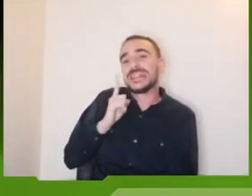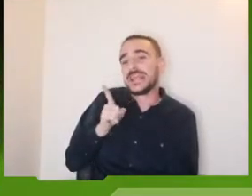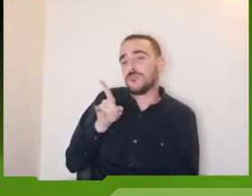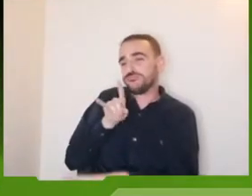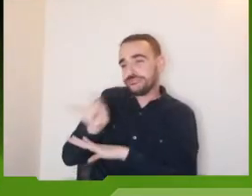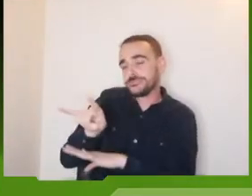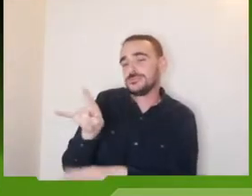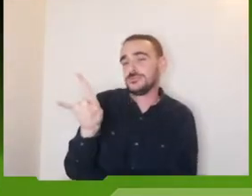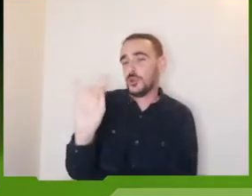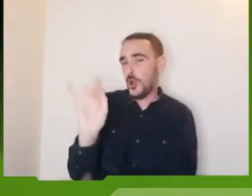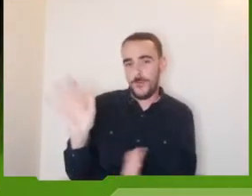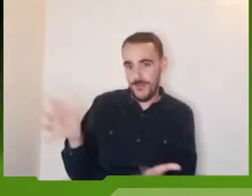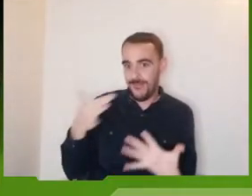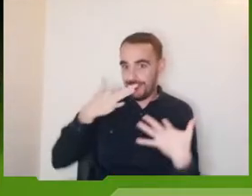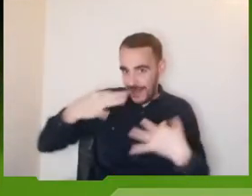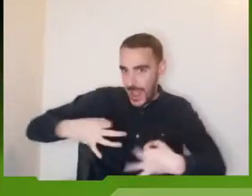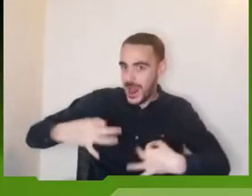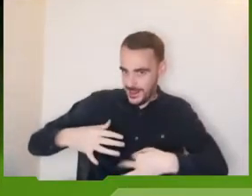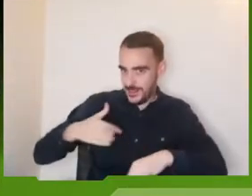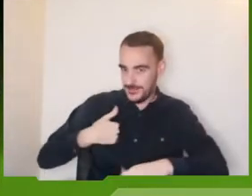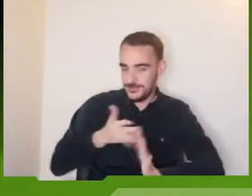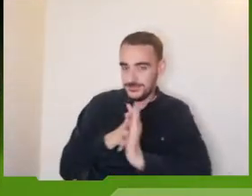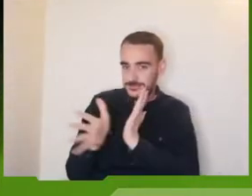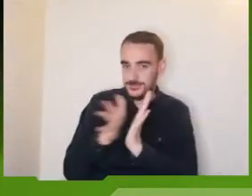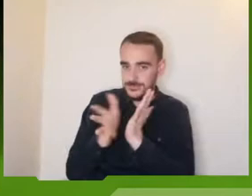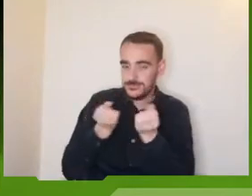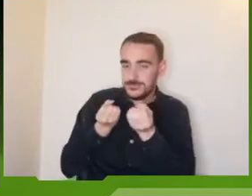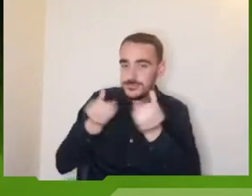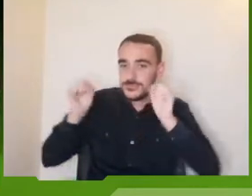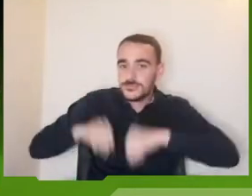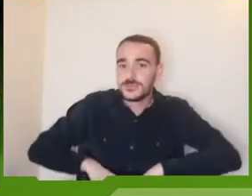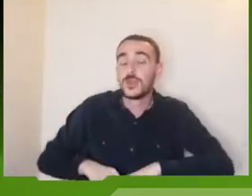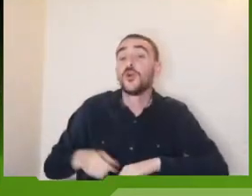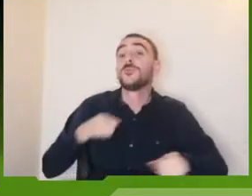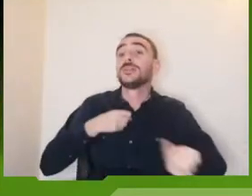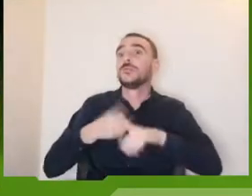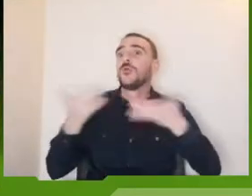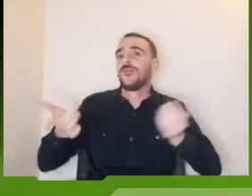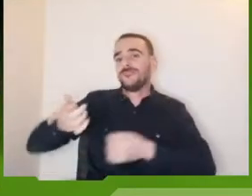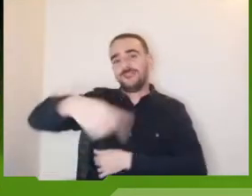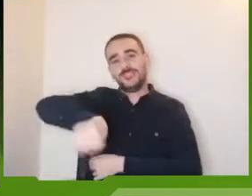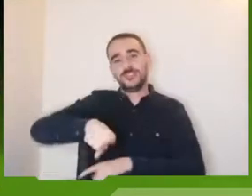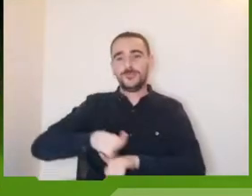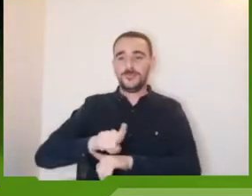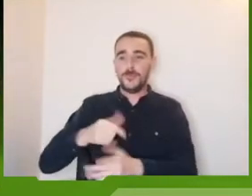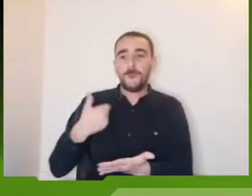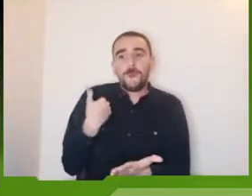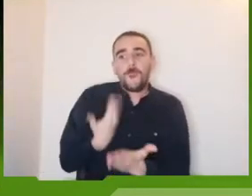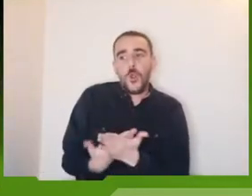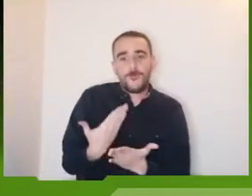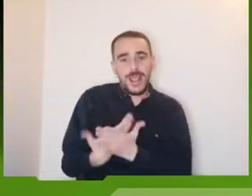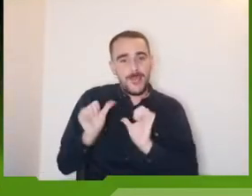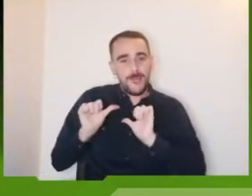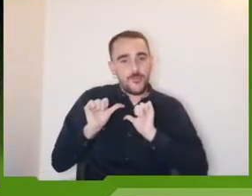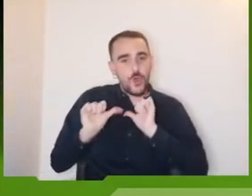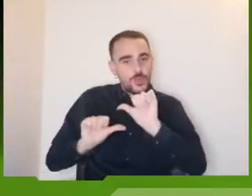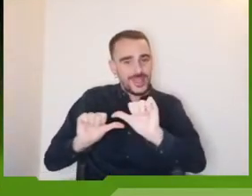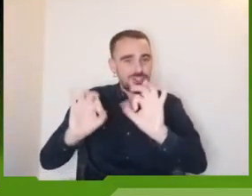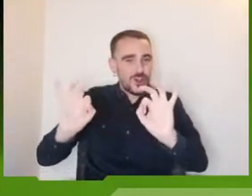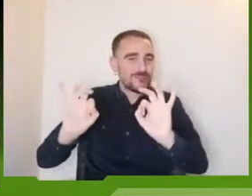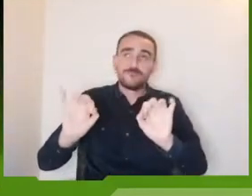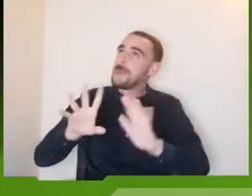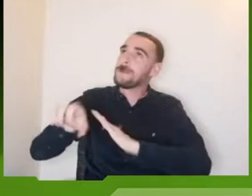realmente. Bueno, eso para que veáis el proceso más realista posible, de hecho, al máximo de